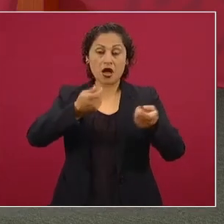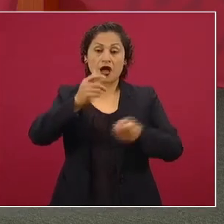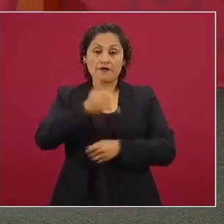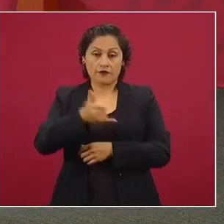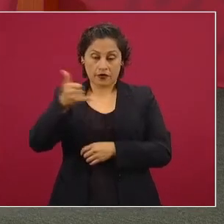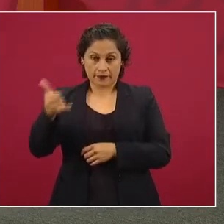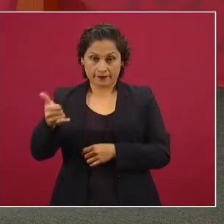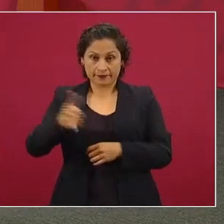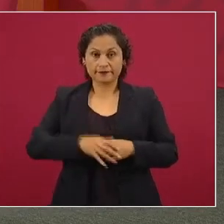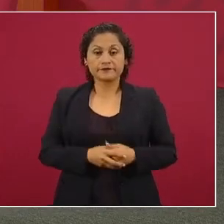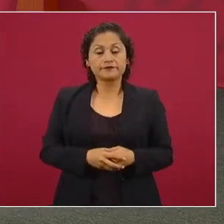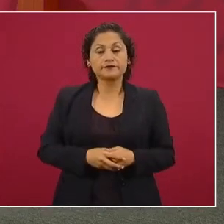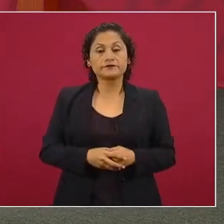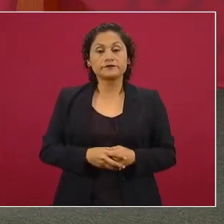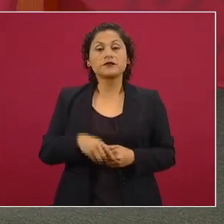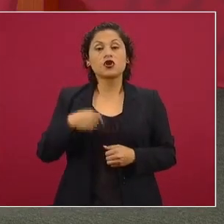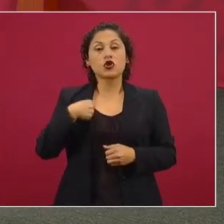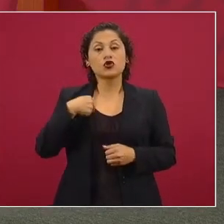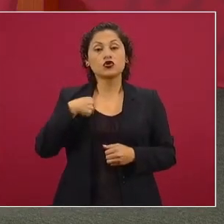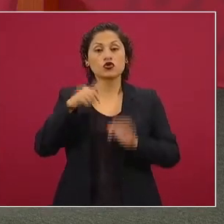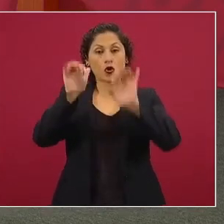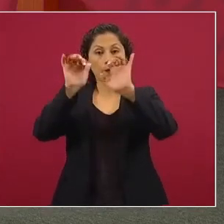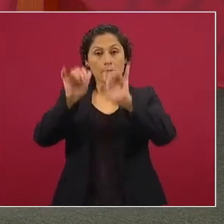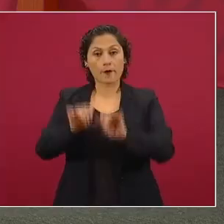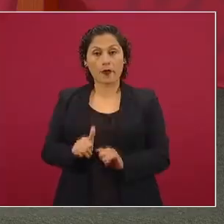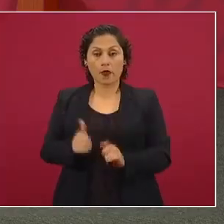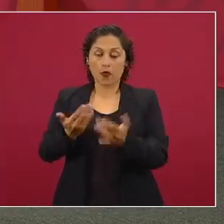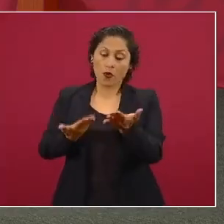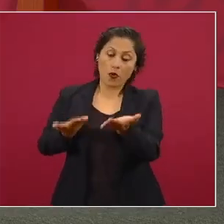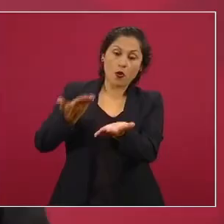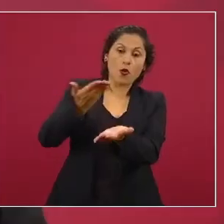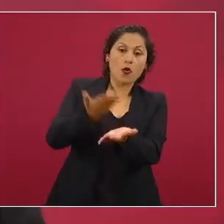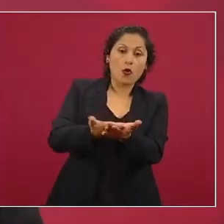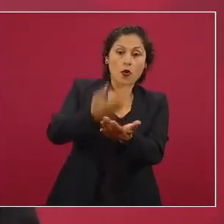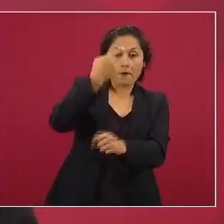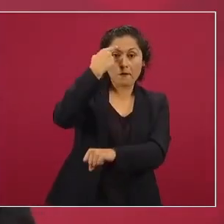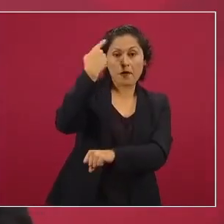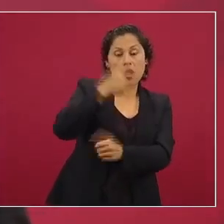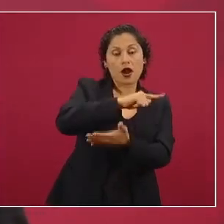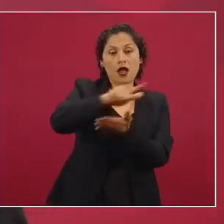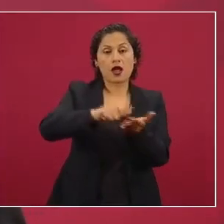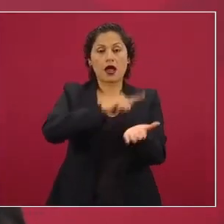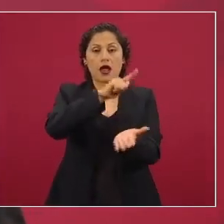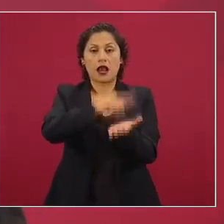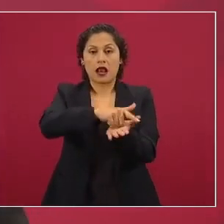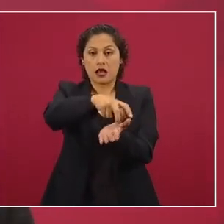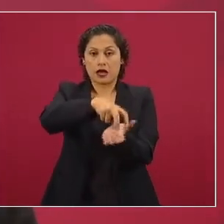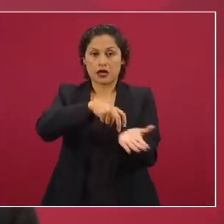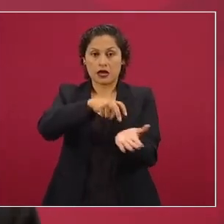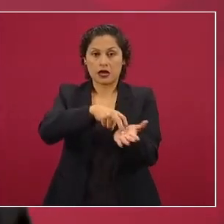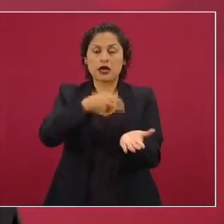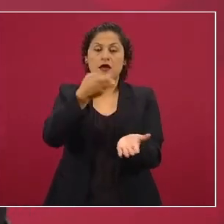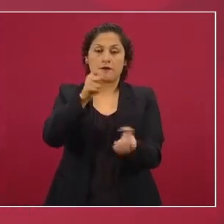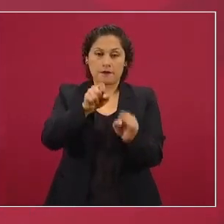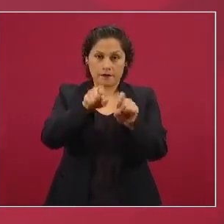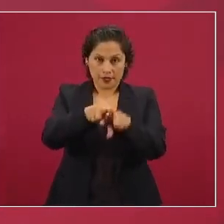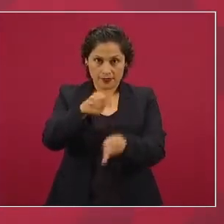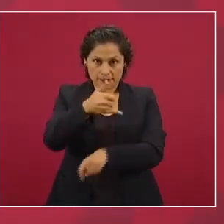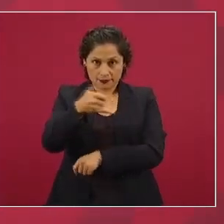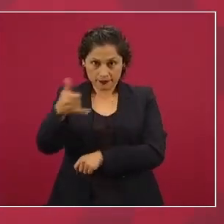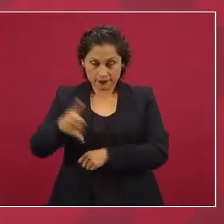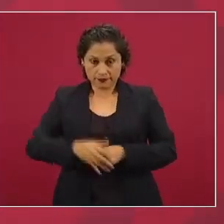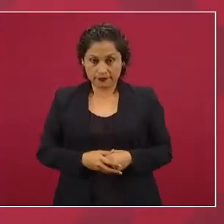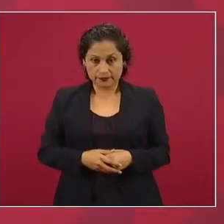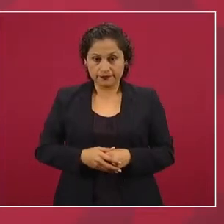Envié una iniciativa de reforma a la ley del Infonavit. El propósito de esta iniciativa,